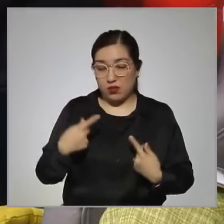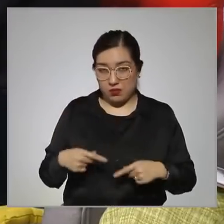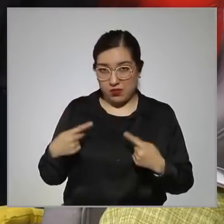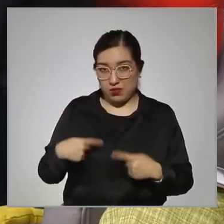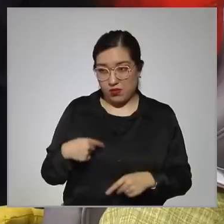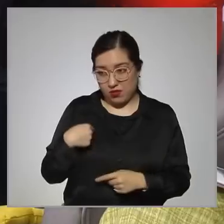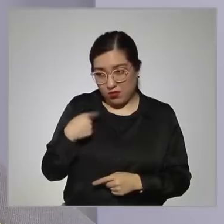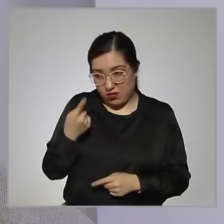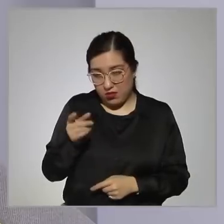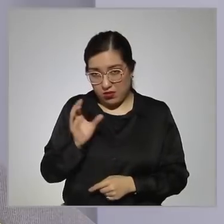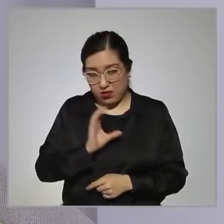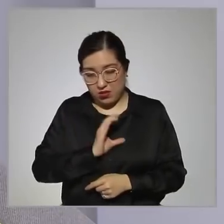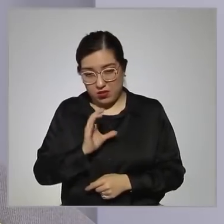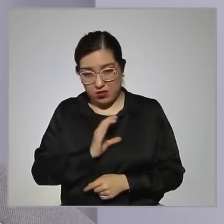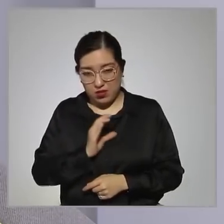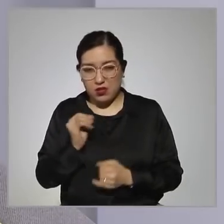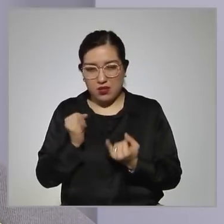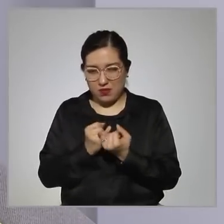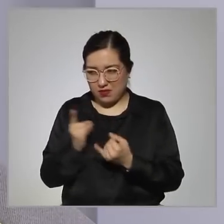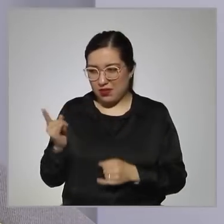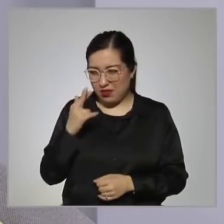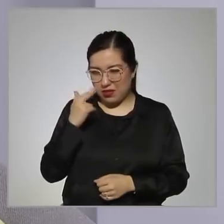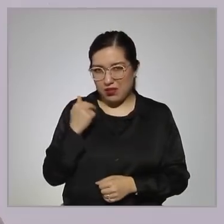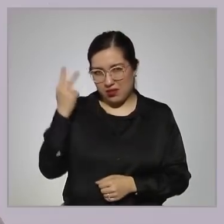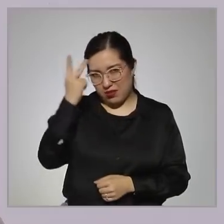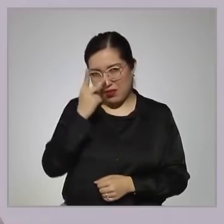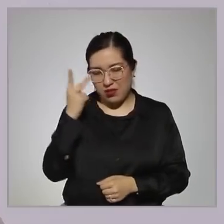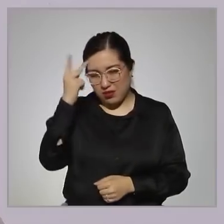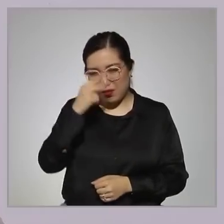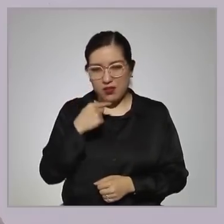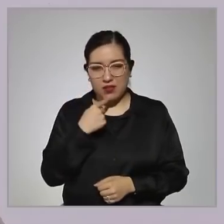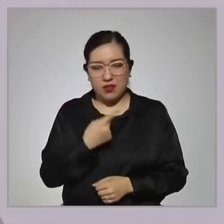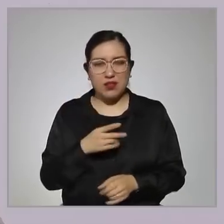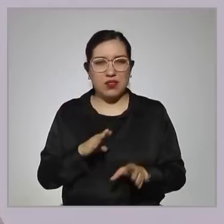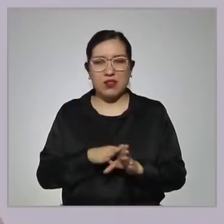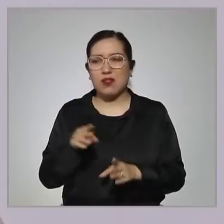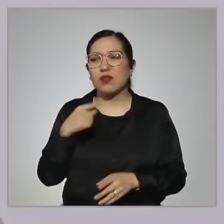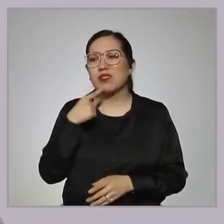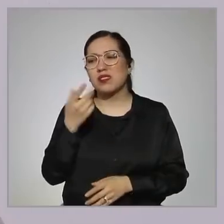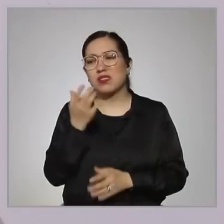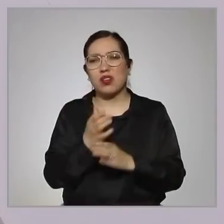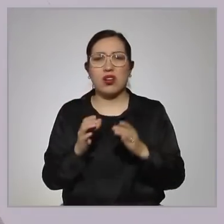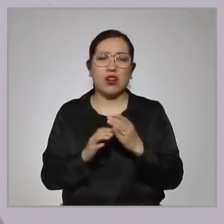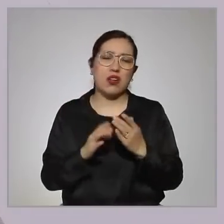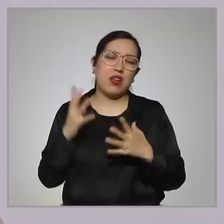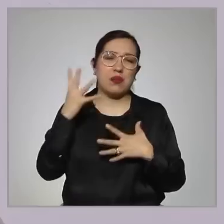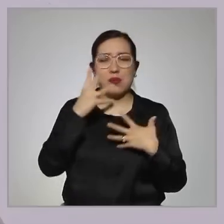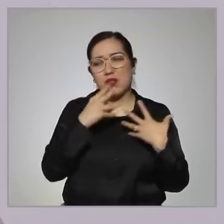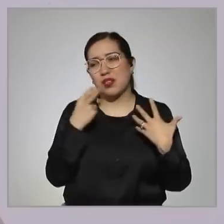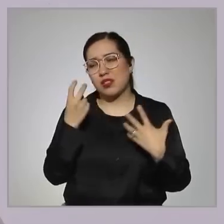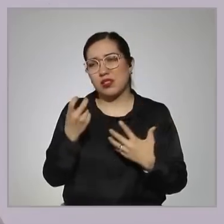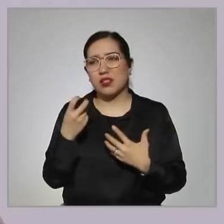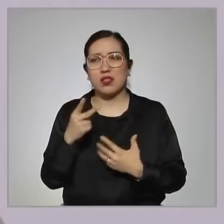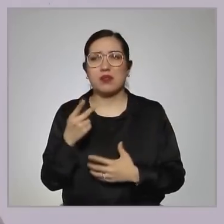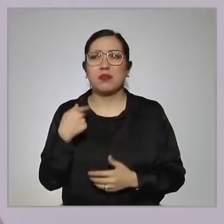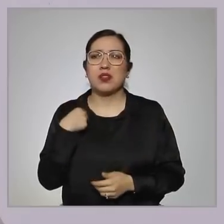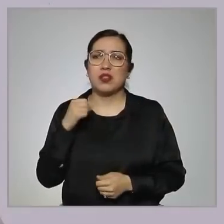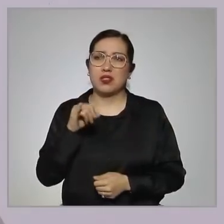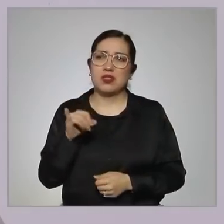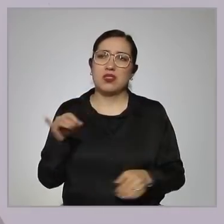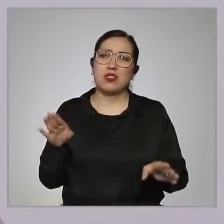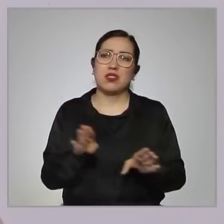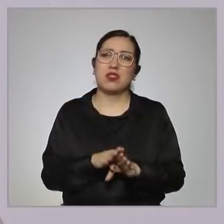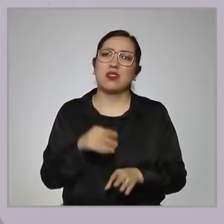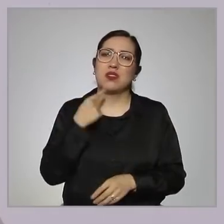que queremos mucho, como decía la psicóloga, di cosas sobre ti muy lindas y todo. Y yo, sí, doctora, ¿cómo se le